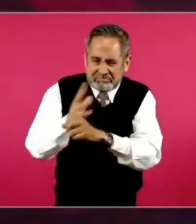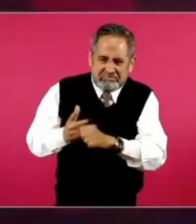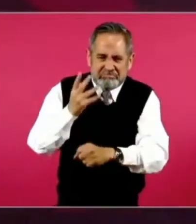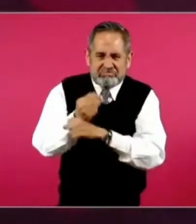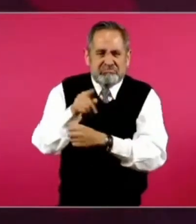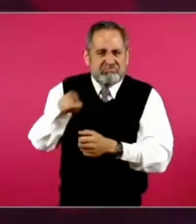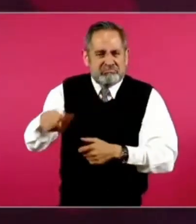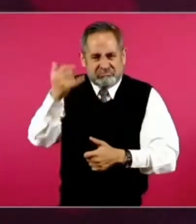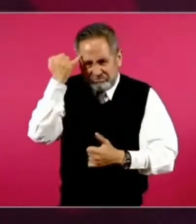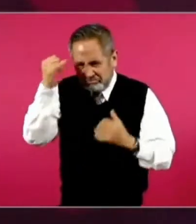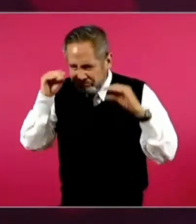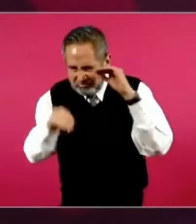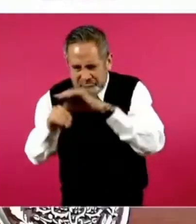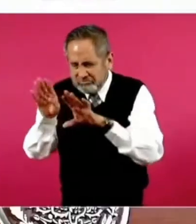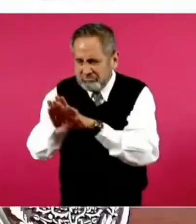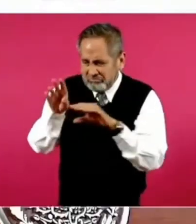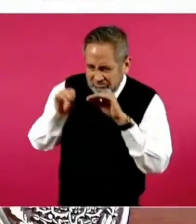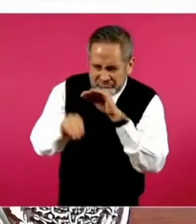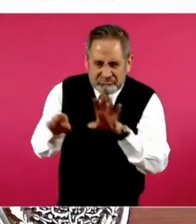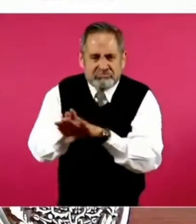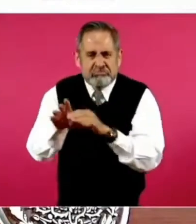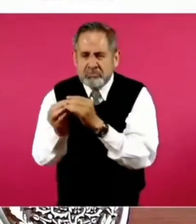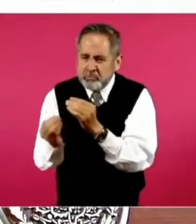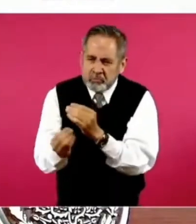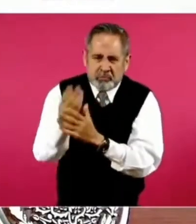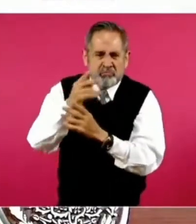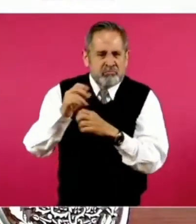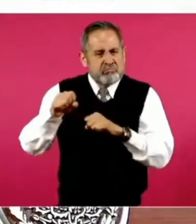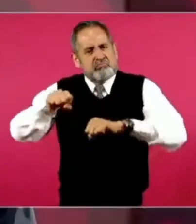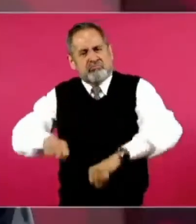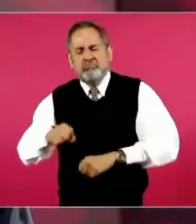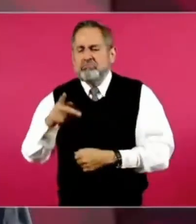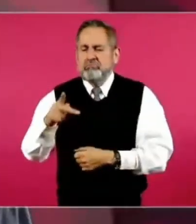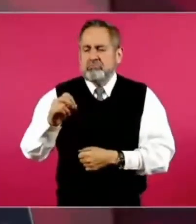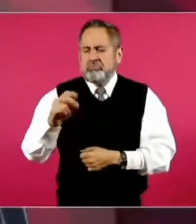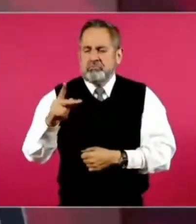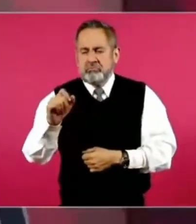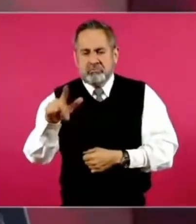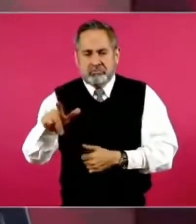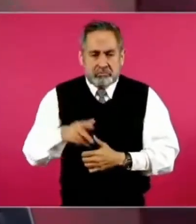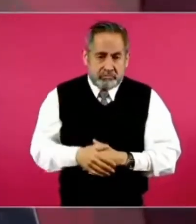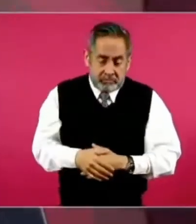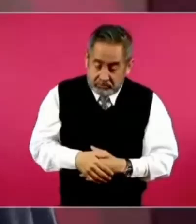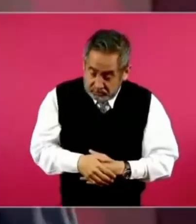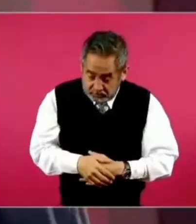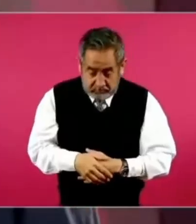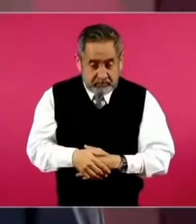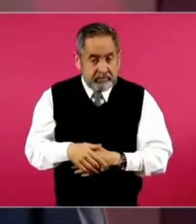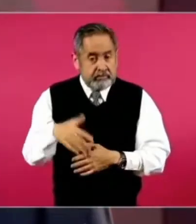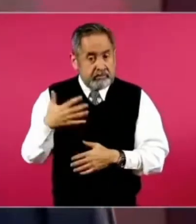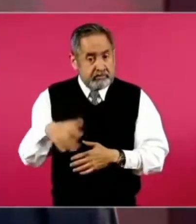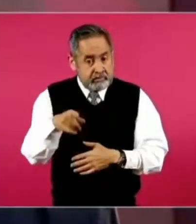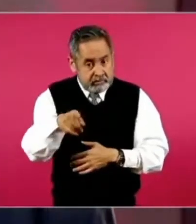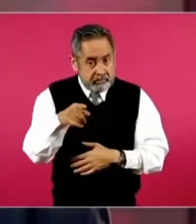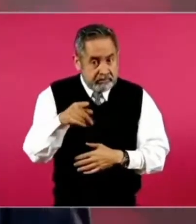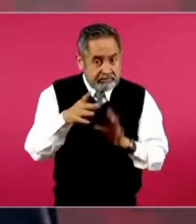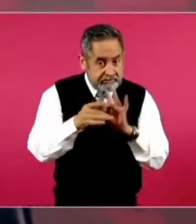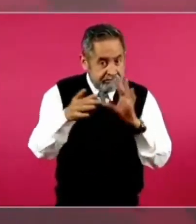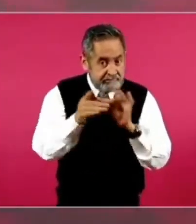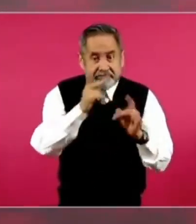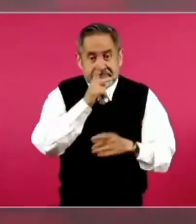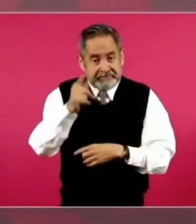construir el nuevo poder popular. Y sí, eso teóricamente